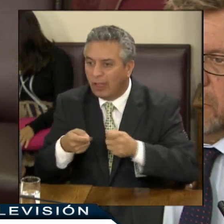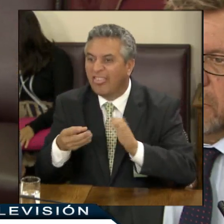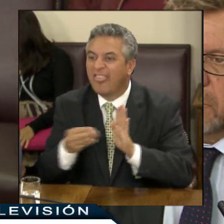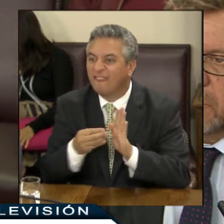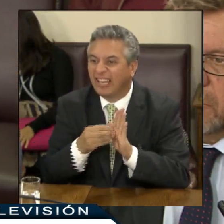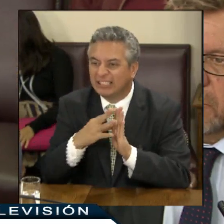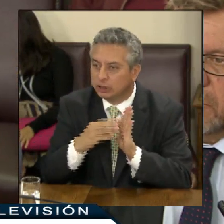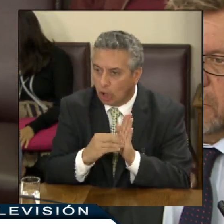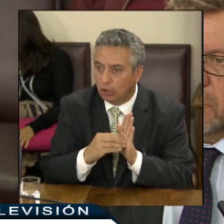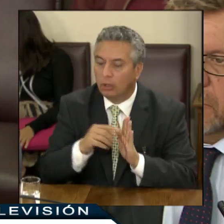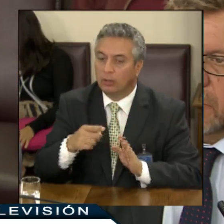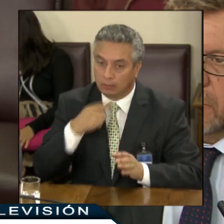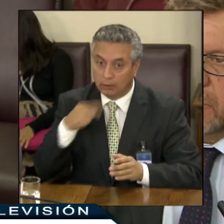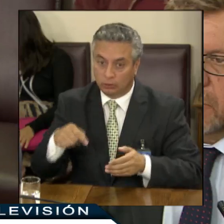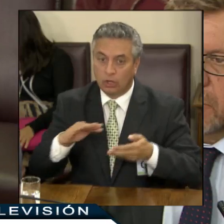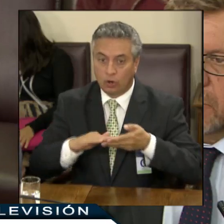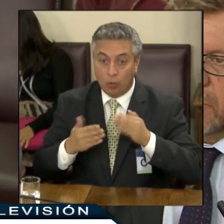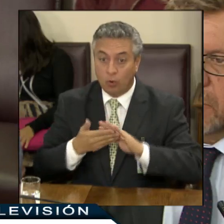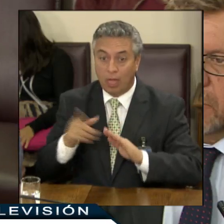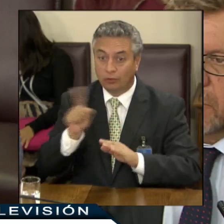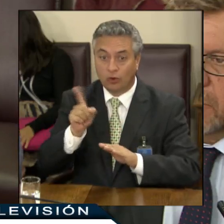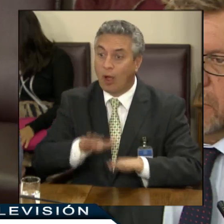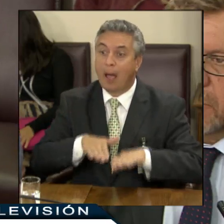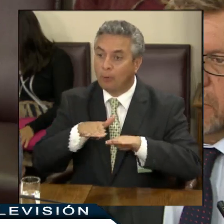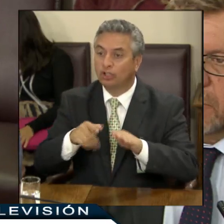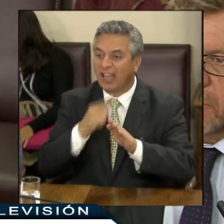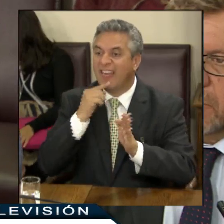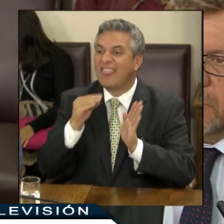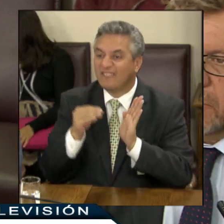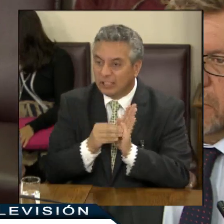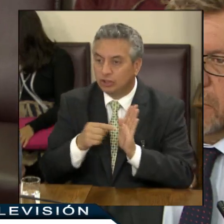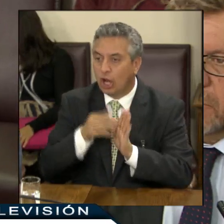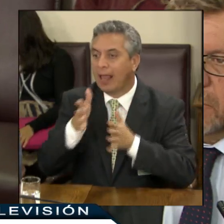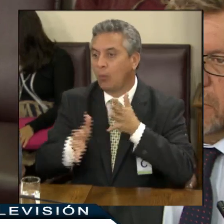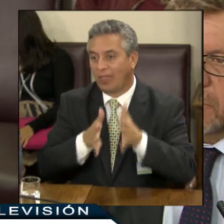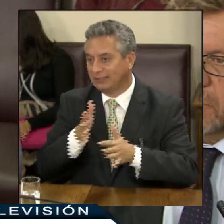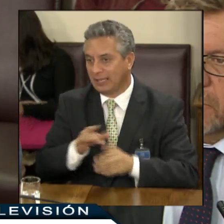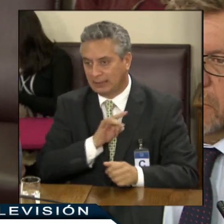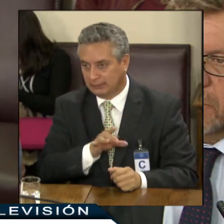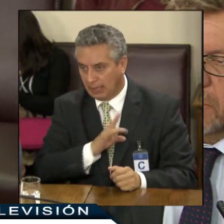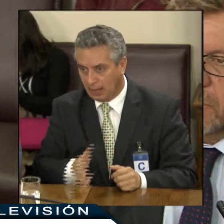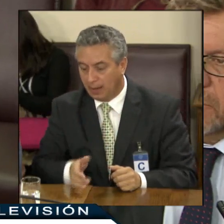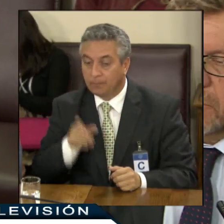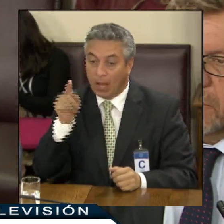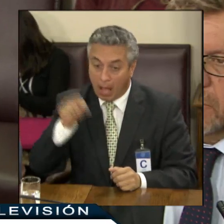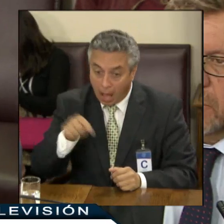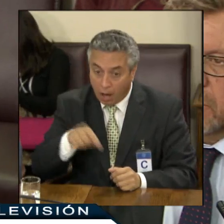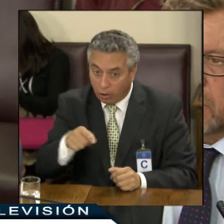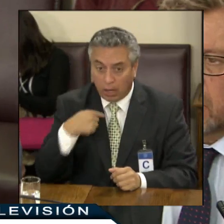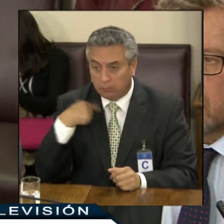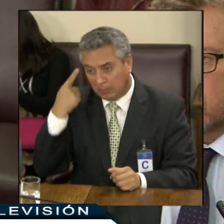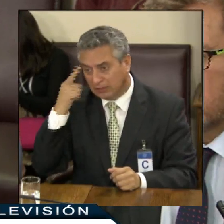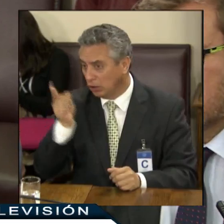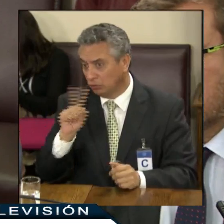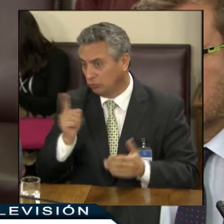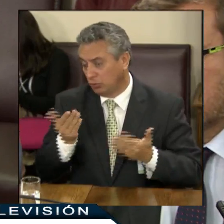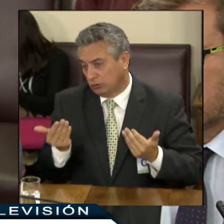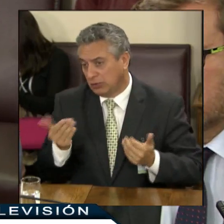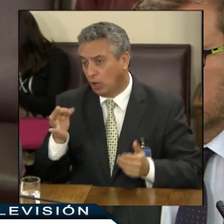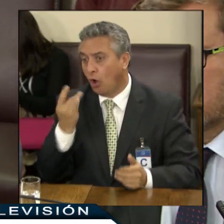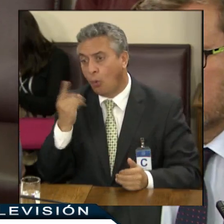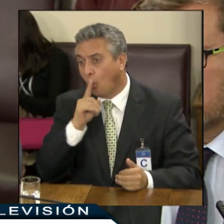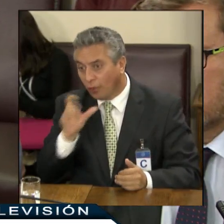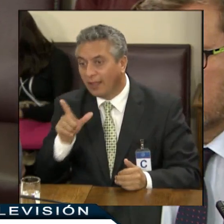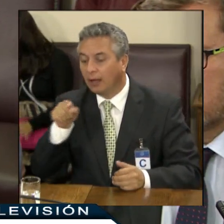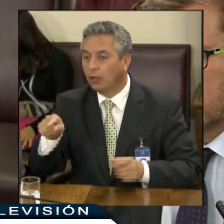definición es por eso que la comunidad sorda no apoya una definición de lengua de seña chilena tampoco consideramos necesarias ni útiles la